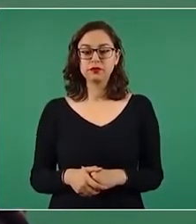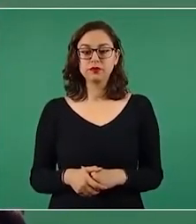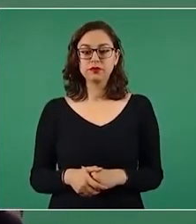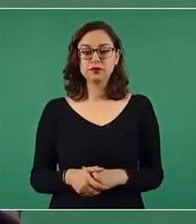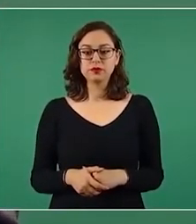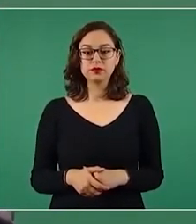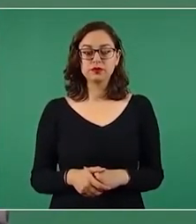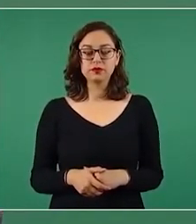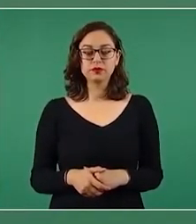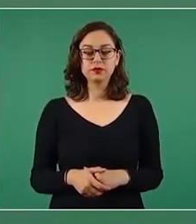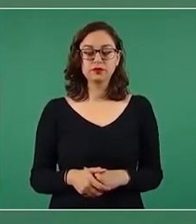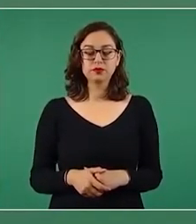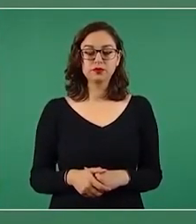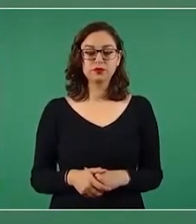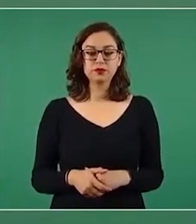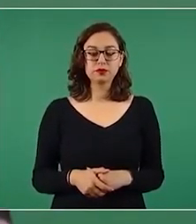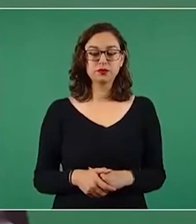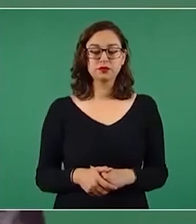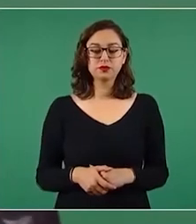esta asociación